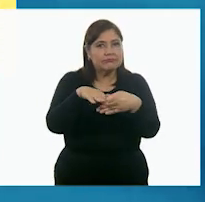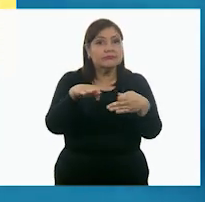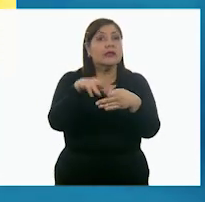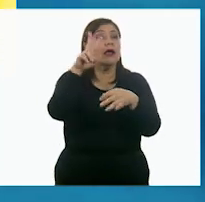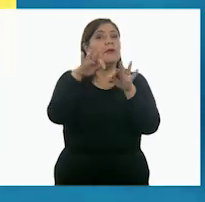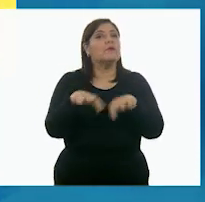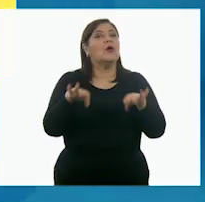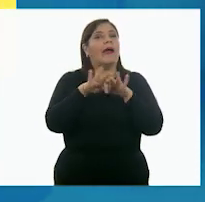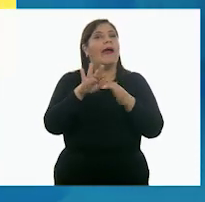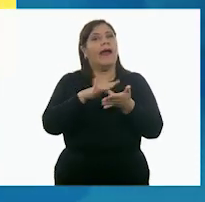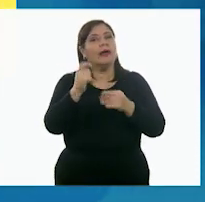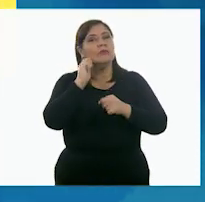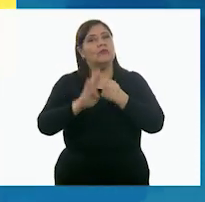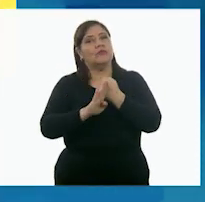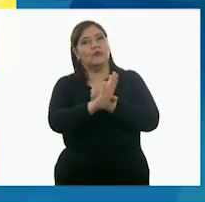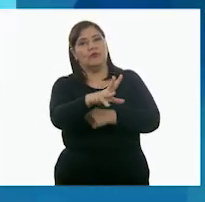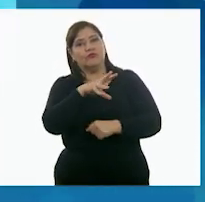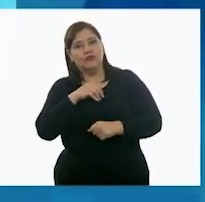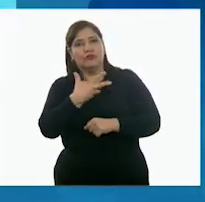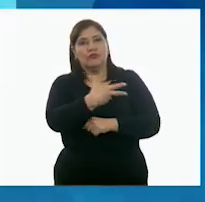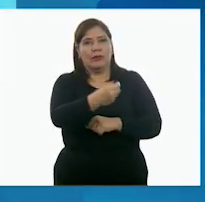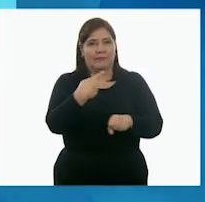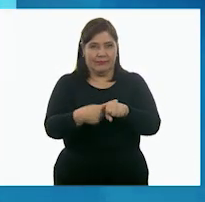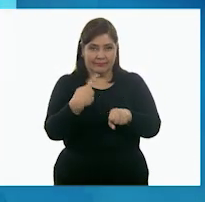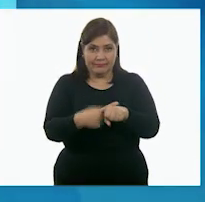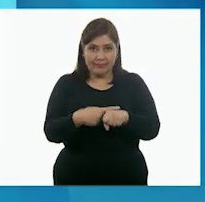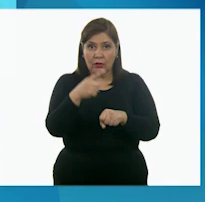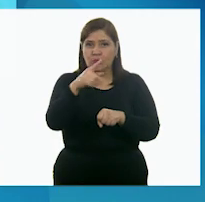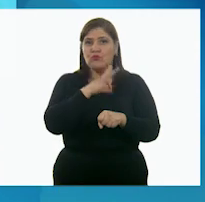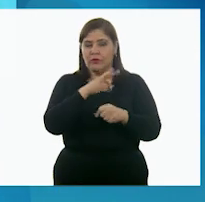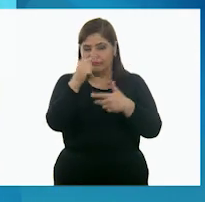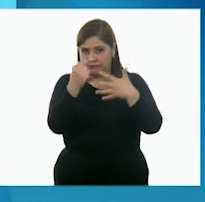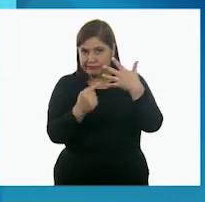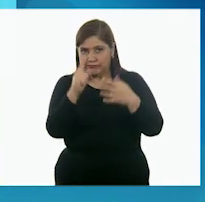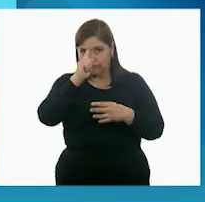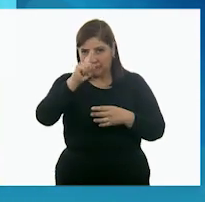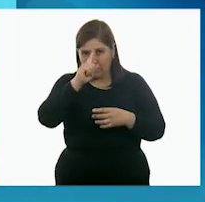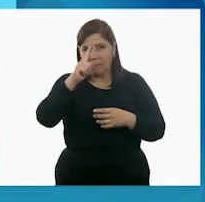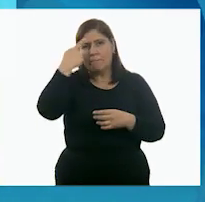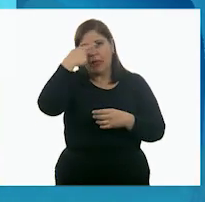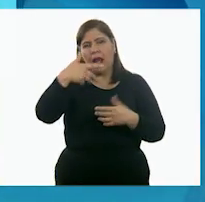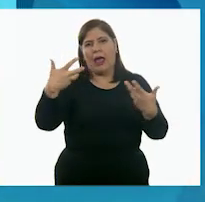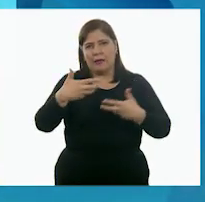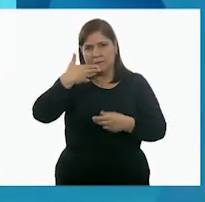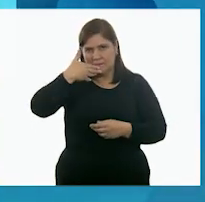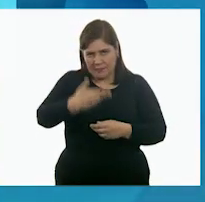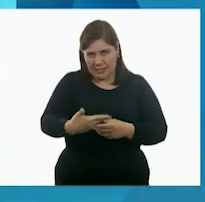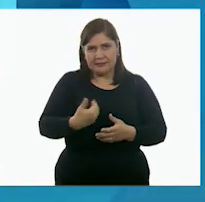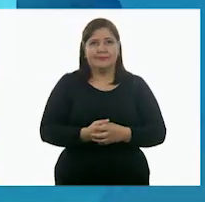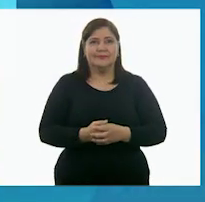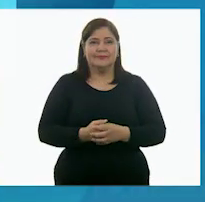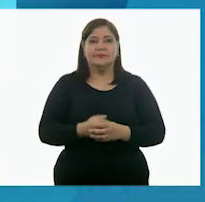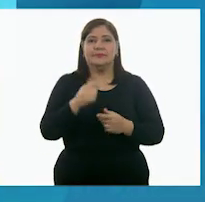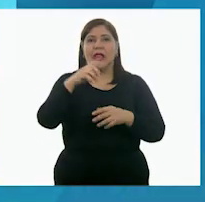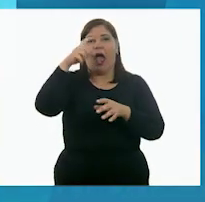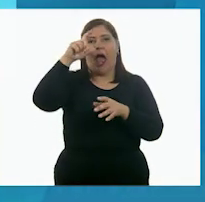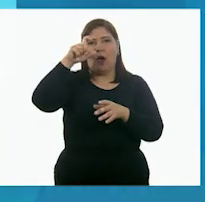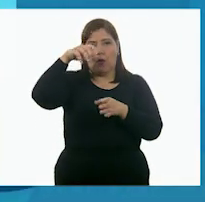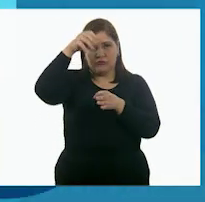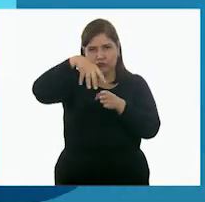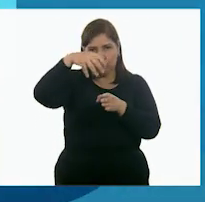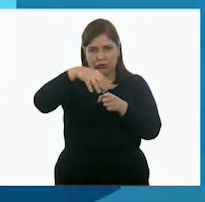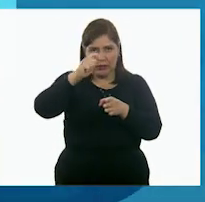importante para prevenir cualquier enfermedad. Sigue estos pasos para hacerlo correctamente. Moja tus